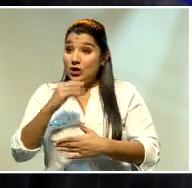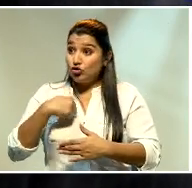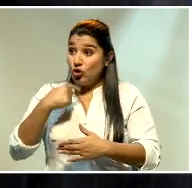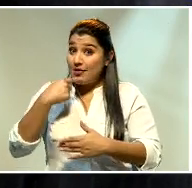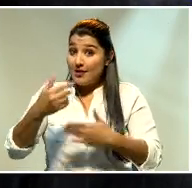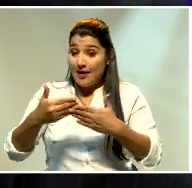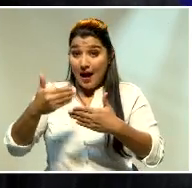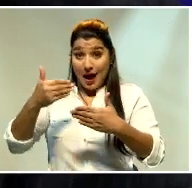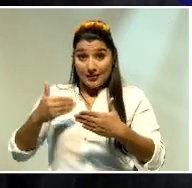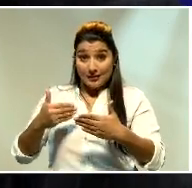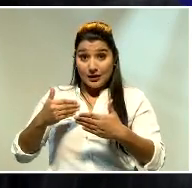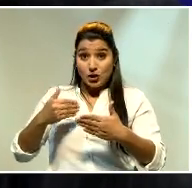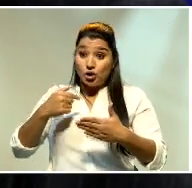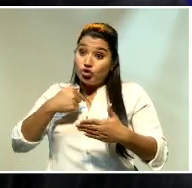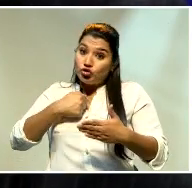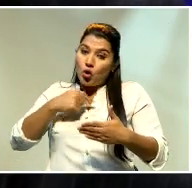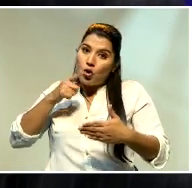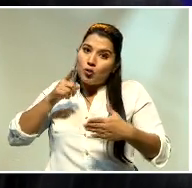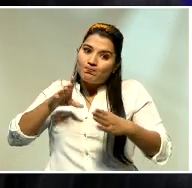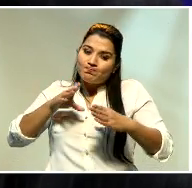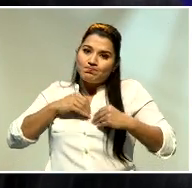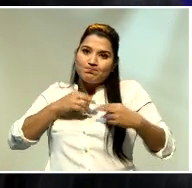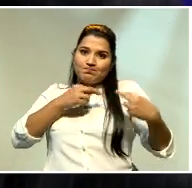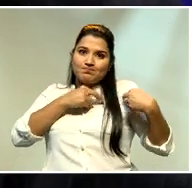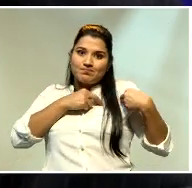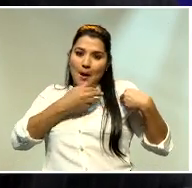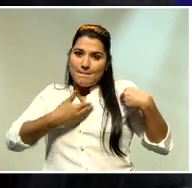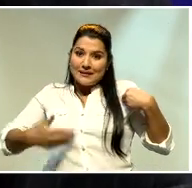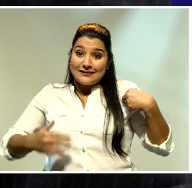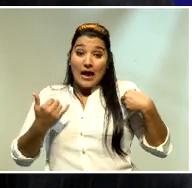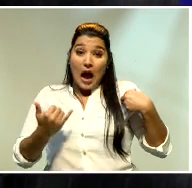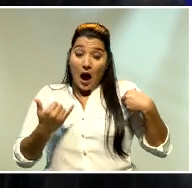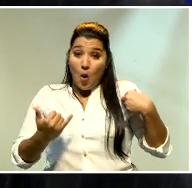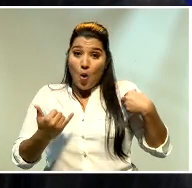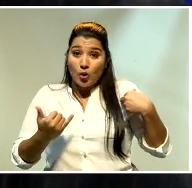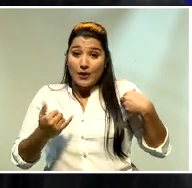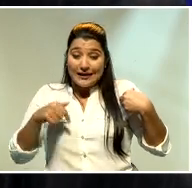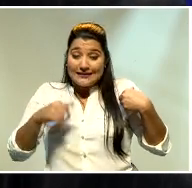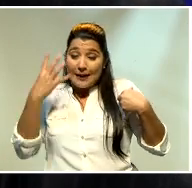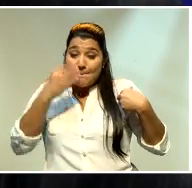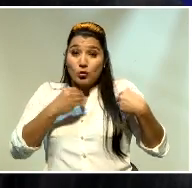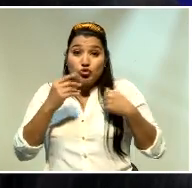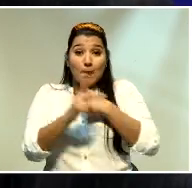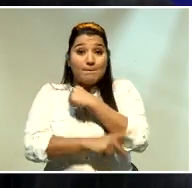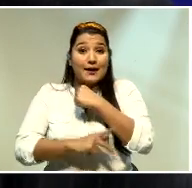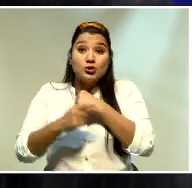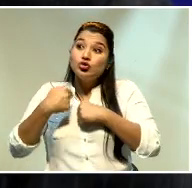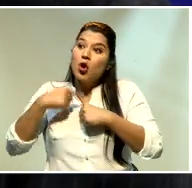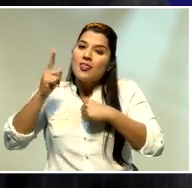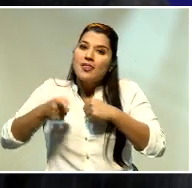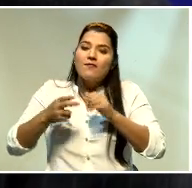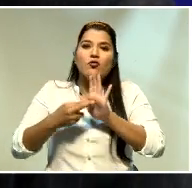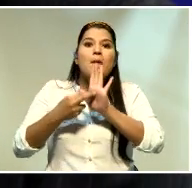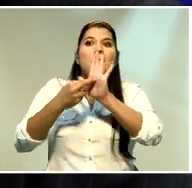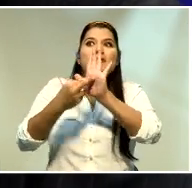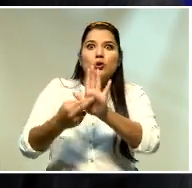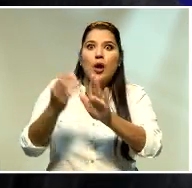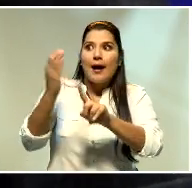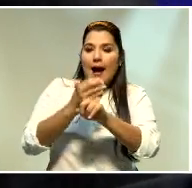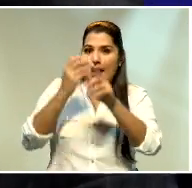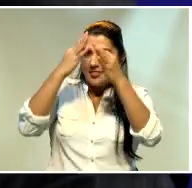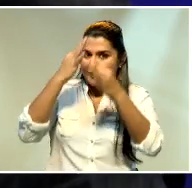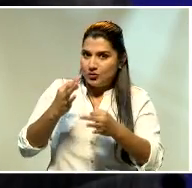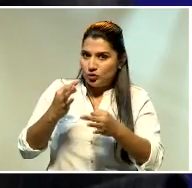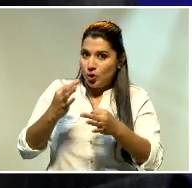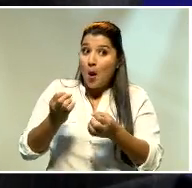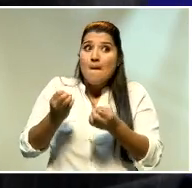es, a mí me toca estar en esta posición ahora, como presidente de este maravilloso país, y ser la cara de estas decisiones, muchas